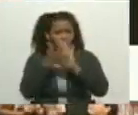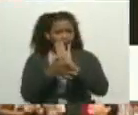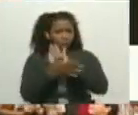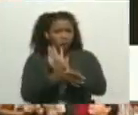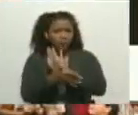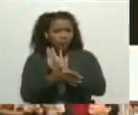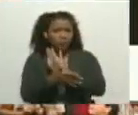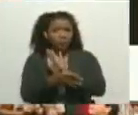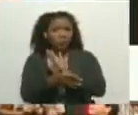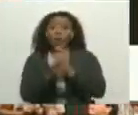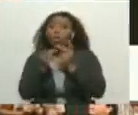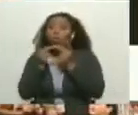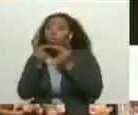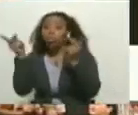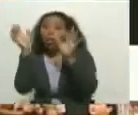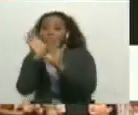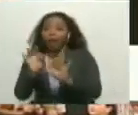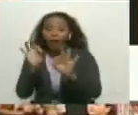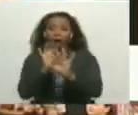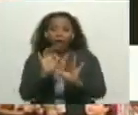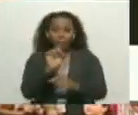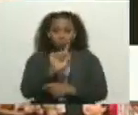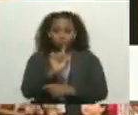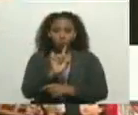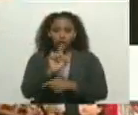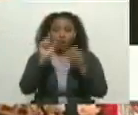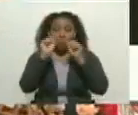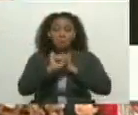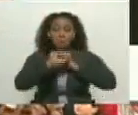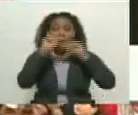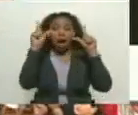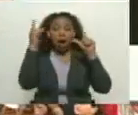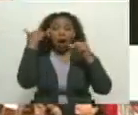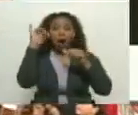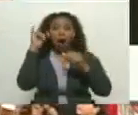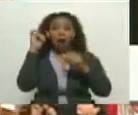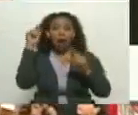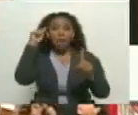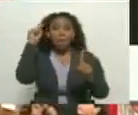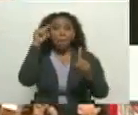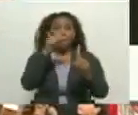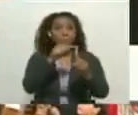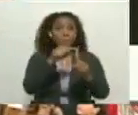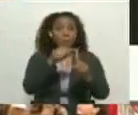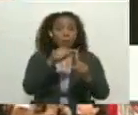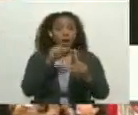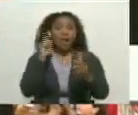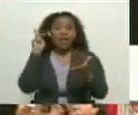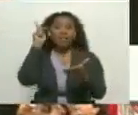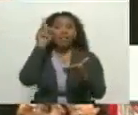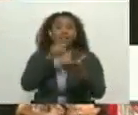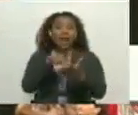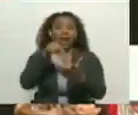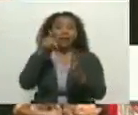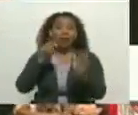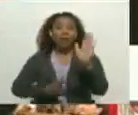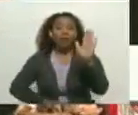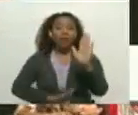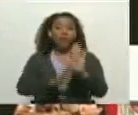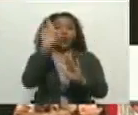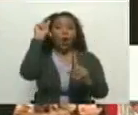No se lo digan a nadie. La sorpresa que le tenemos, público objetivo, llegar donde tenemos que llegar,